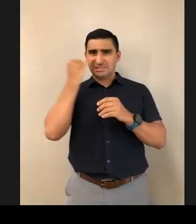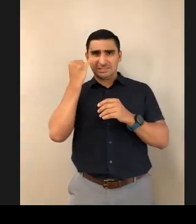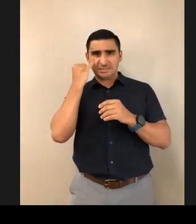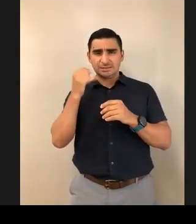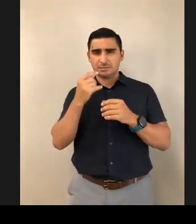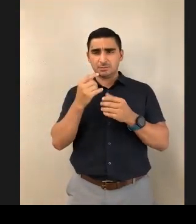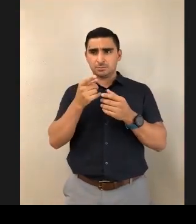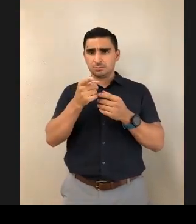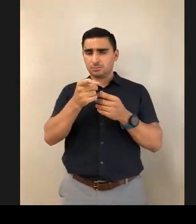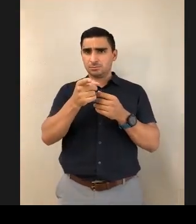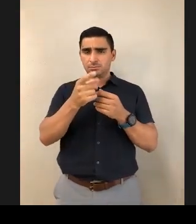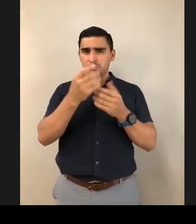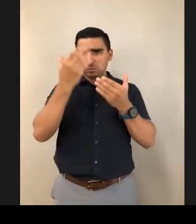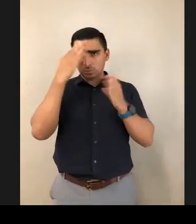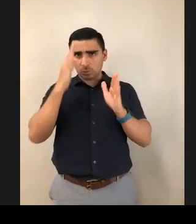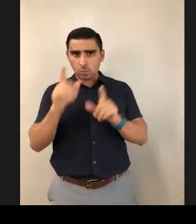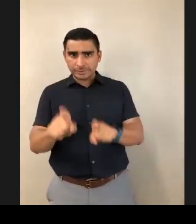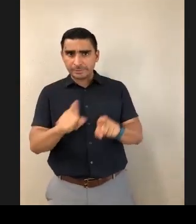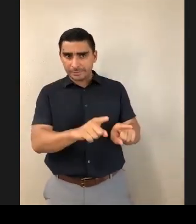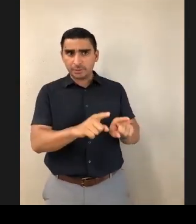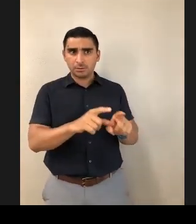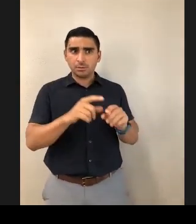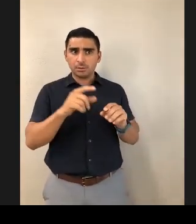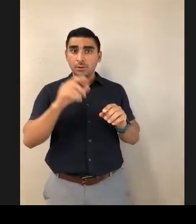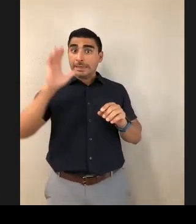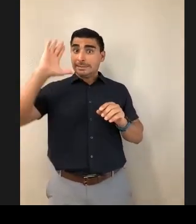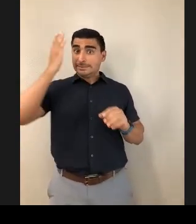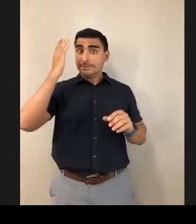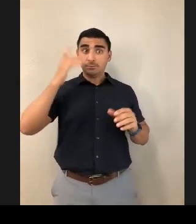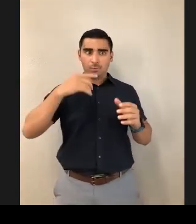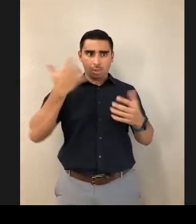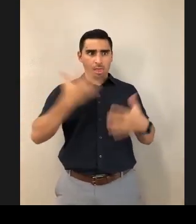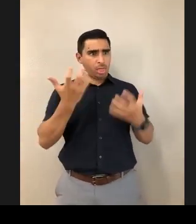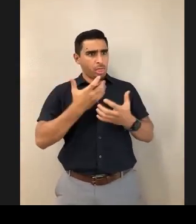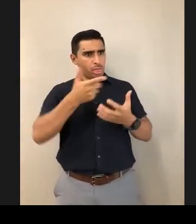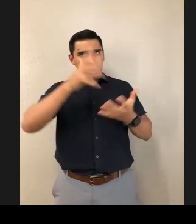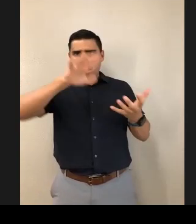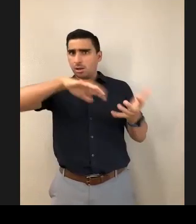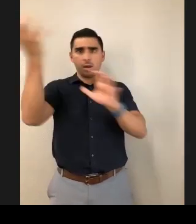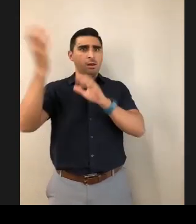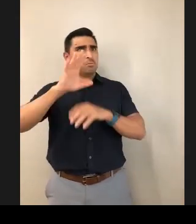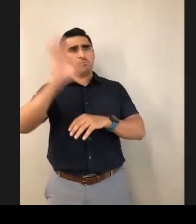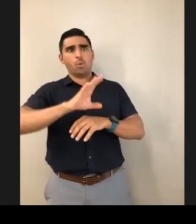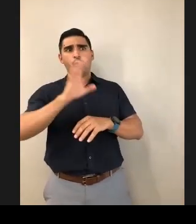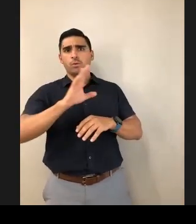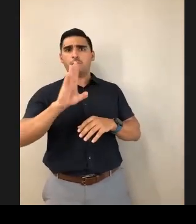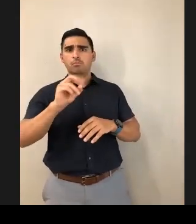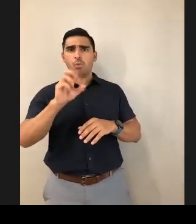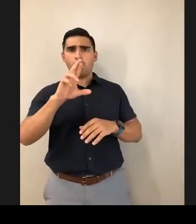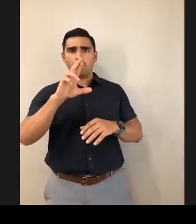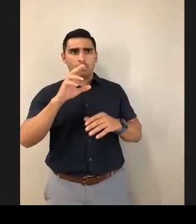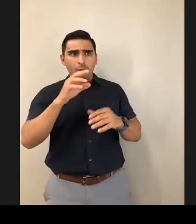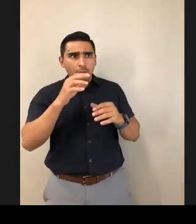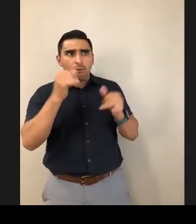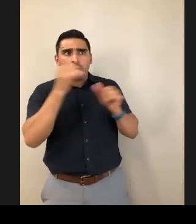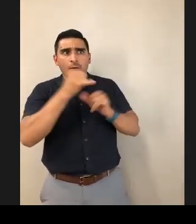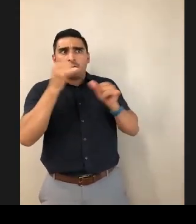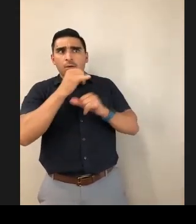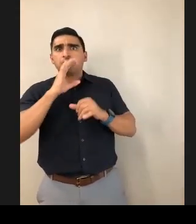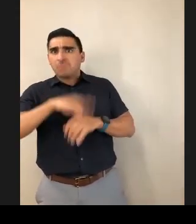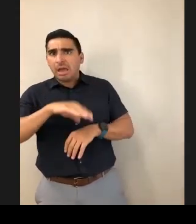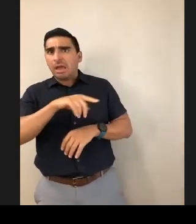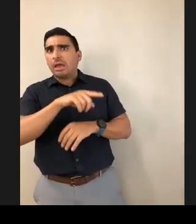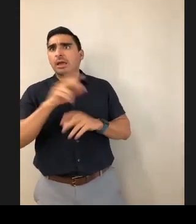usted no está familiarizado con lo que está pasando y el contexto, puede sonar como un caos y como algo que